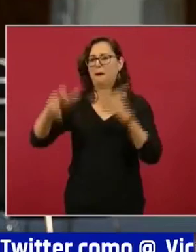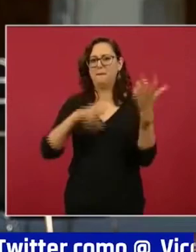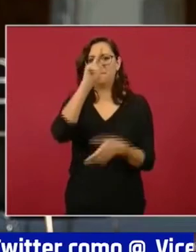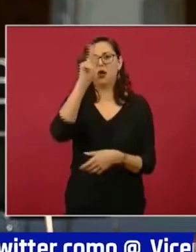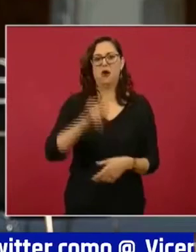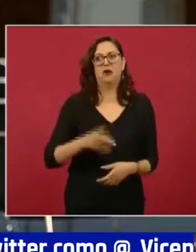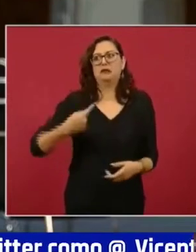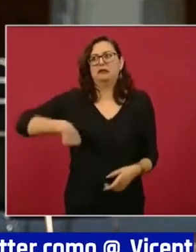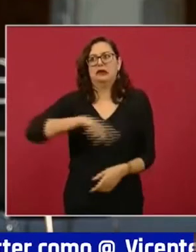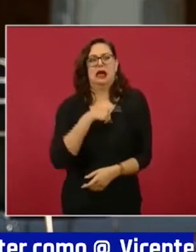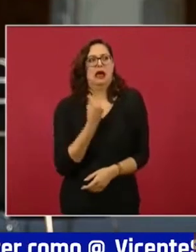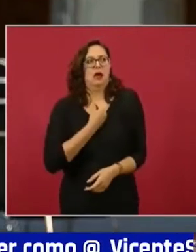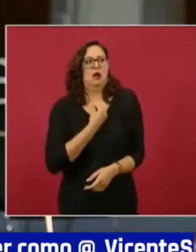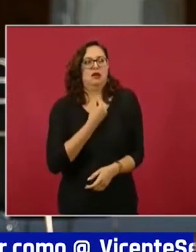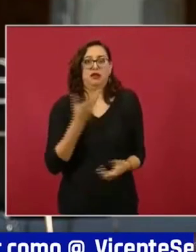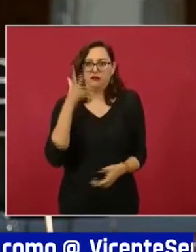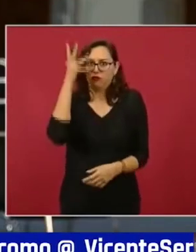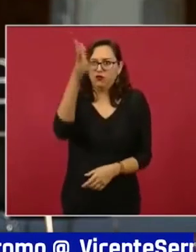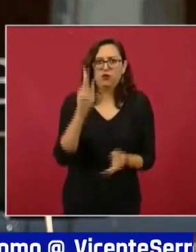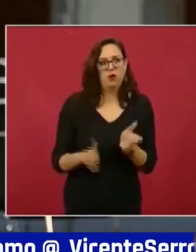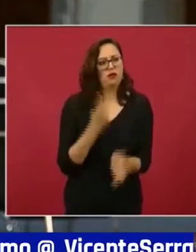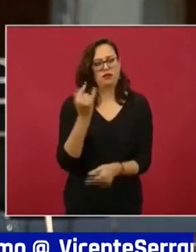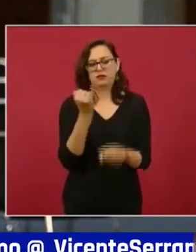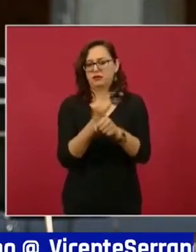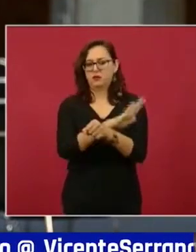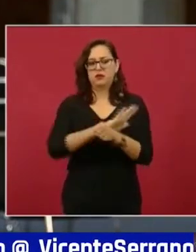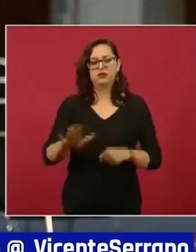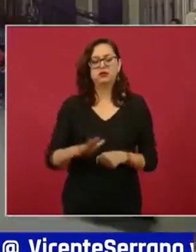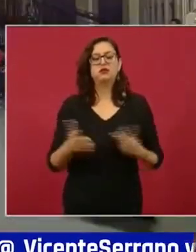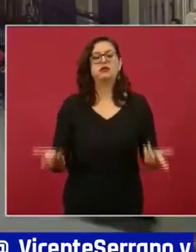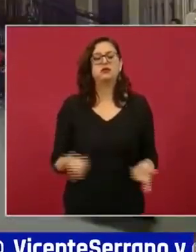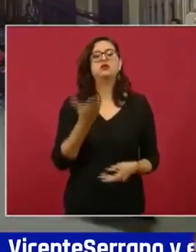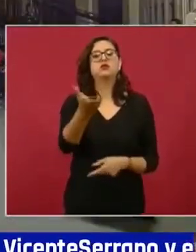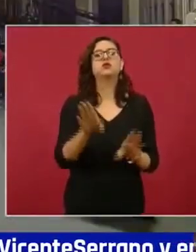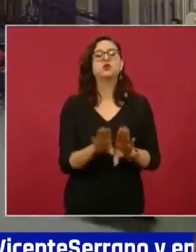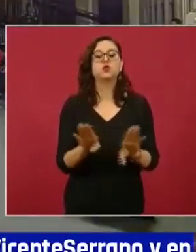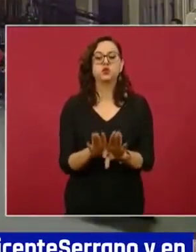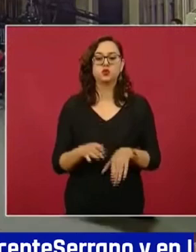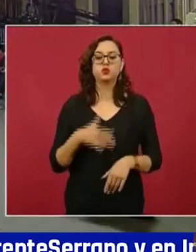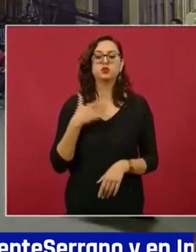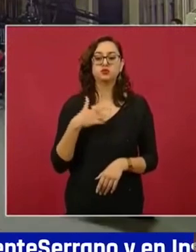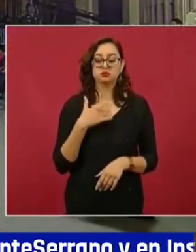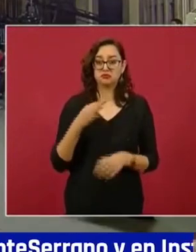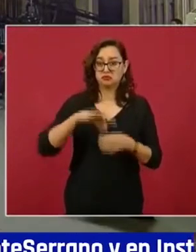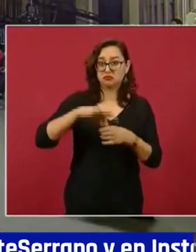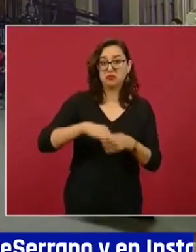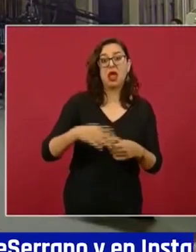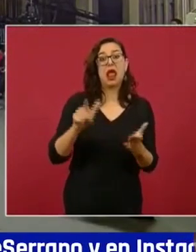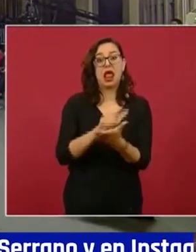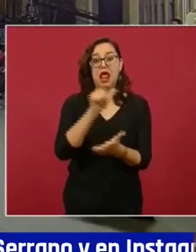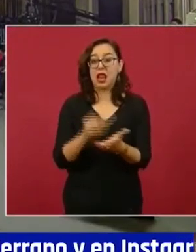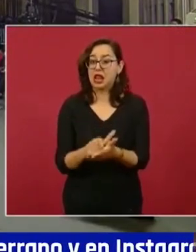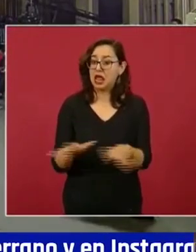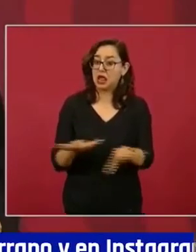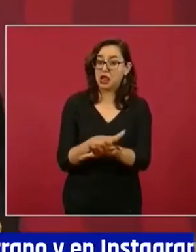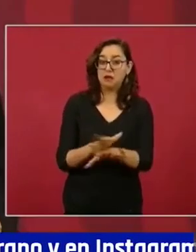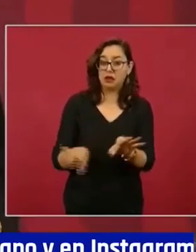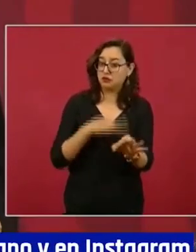resolvería simplemente con la reforma electoral? Sí, bueno, son dos